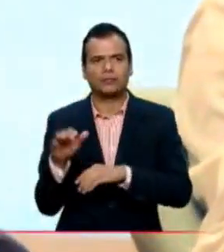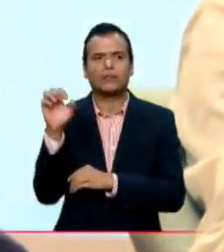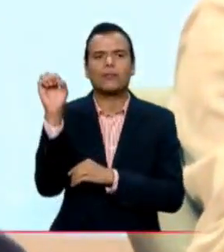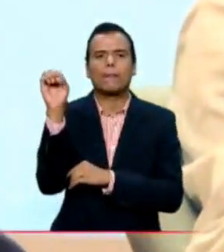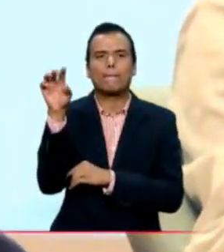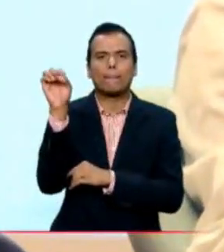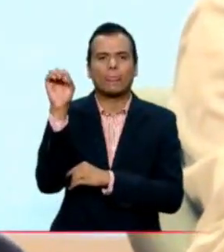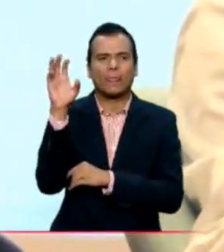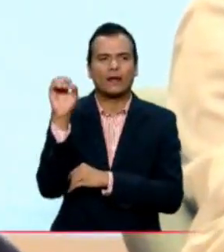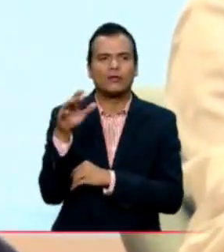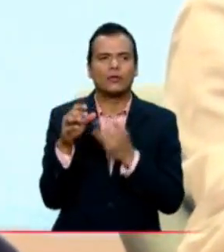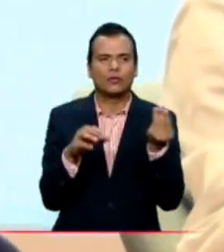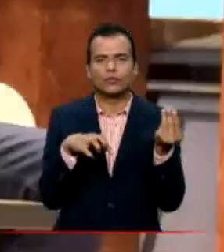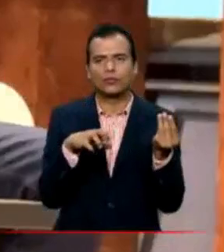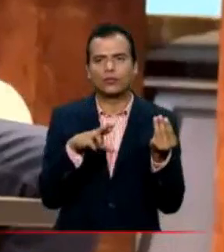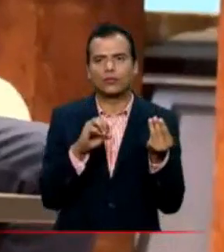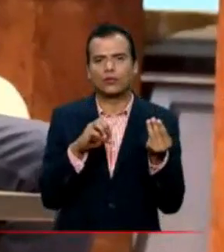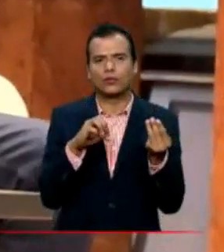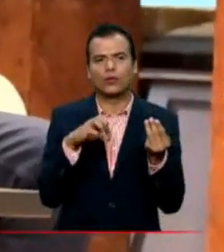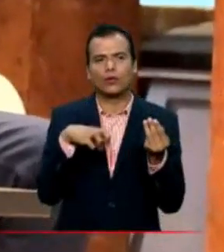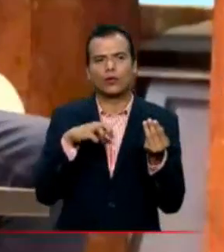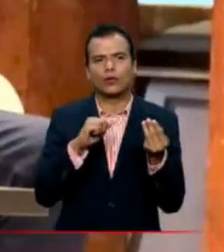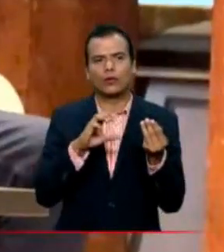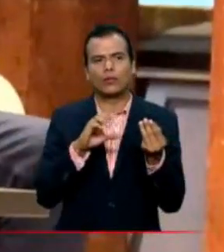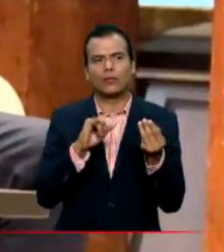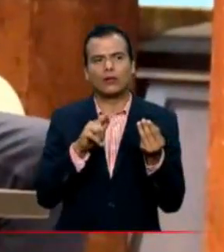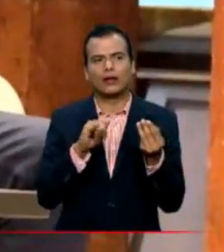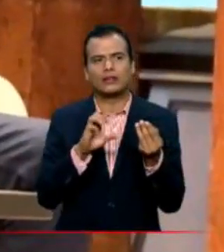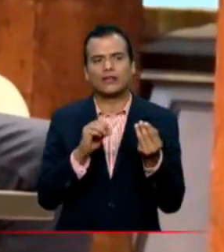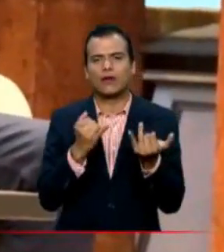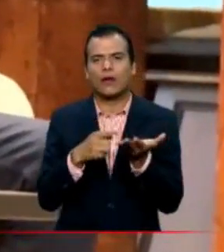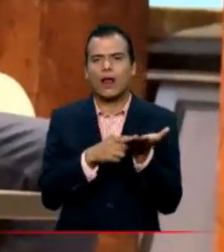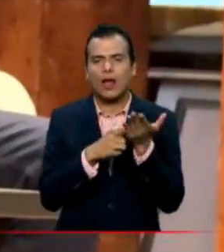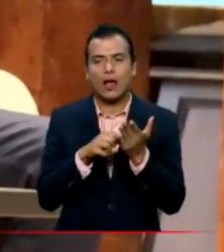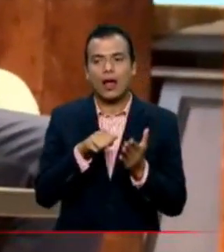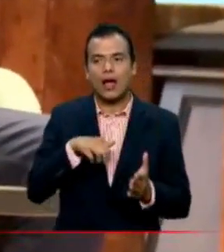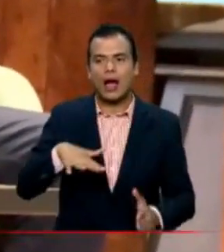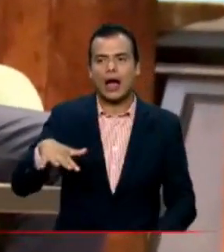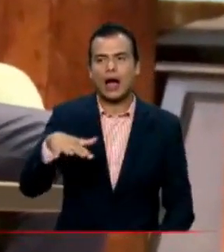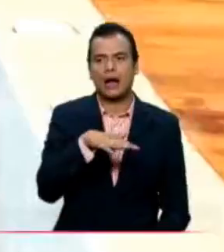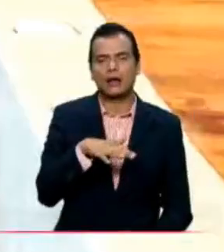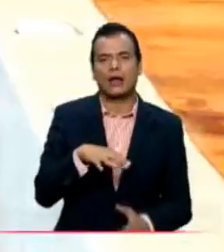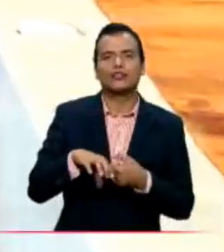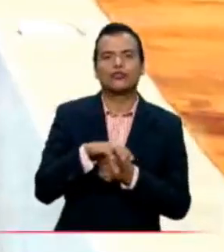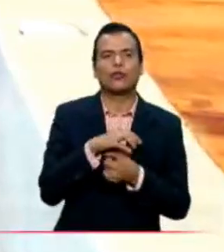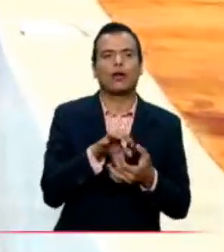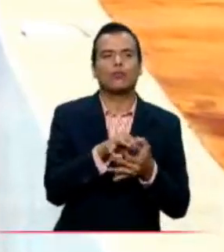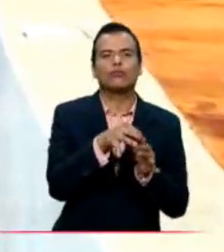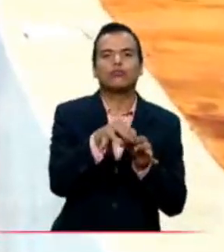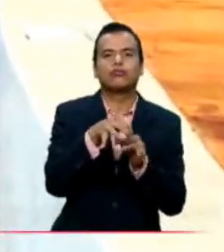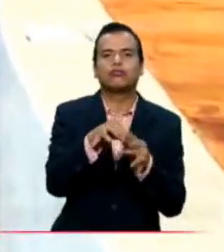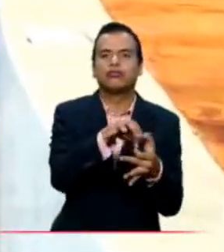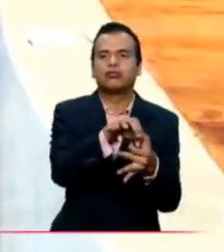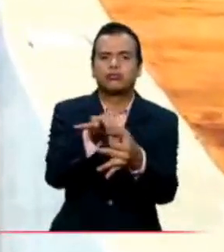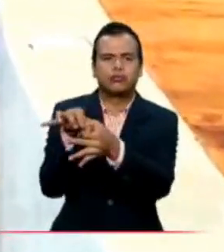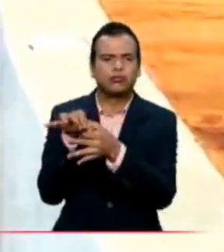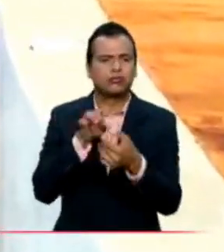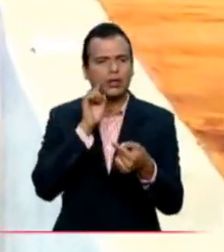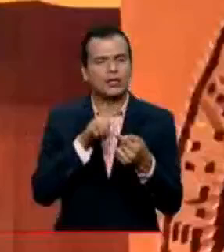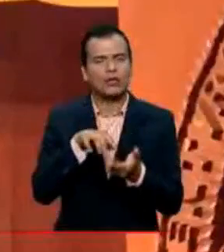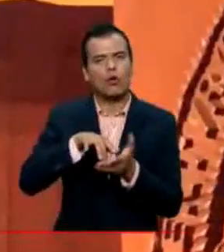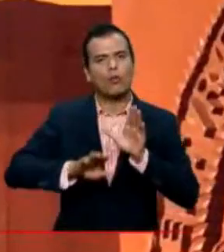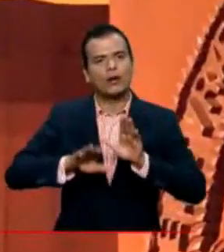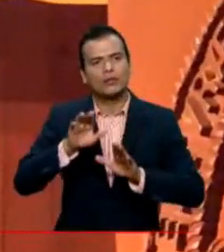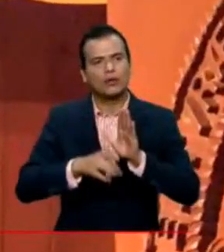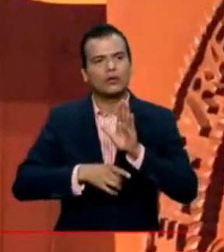para analizar los desafíos a la hora de conformar un área metropolitana y poderle ofrecer a los ciudadanos conceptos que incentiven su participación en